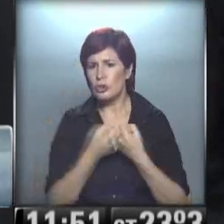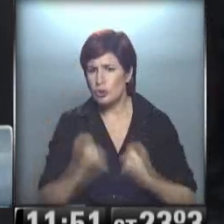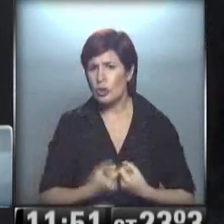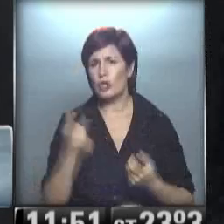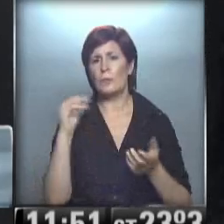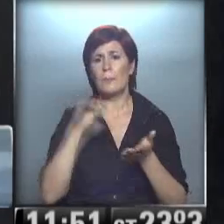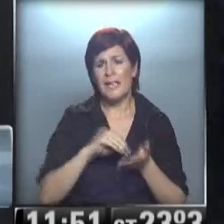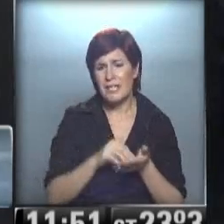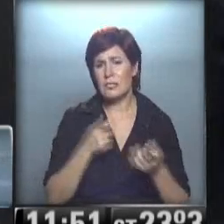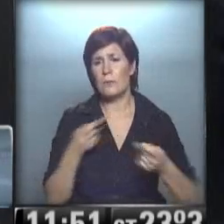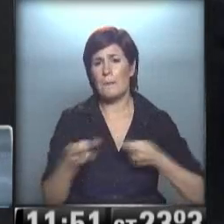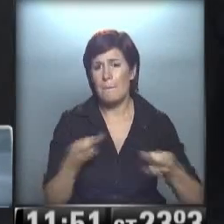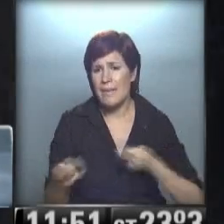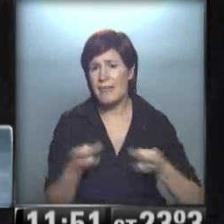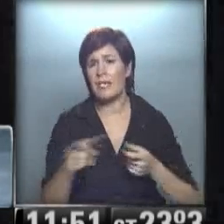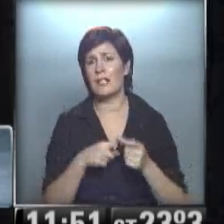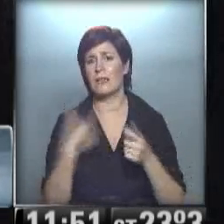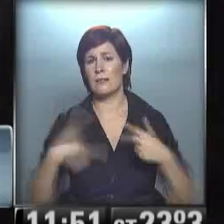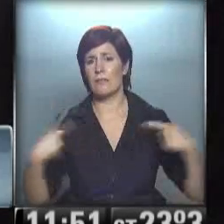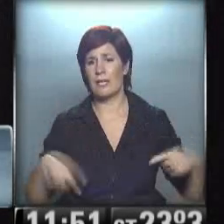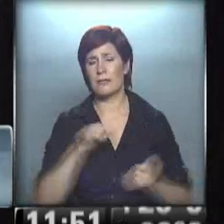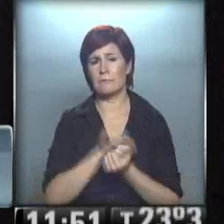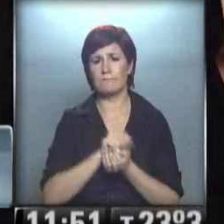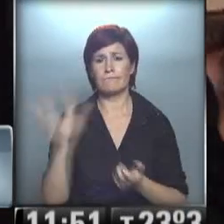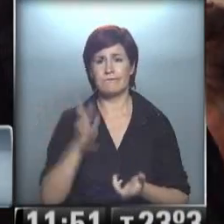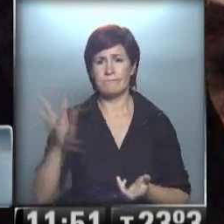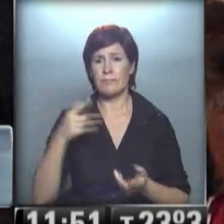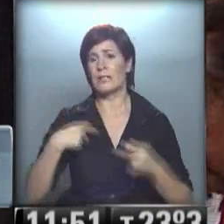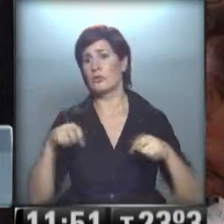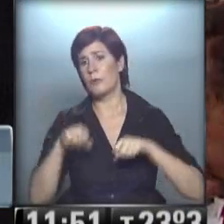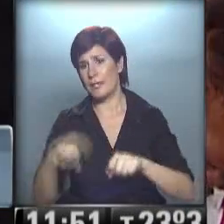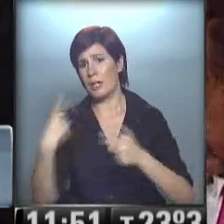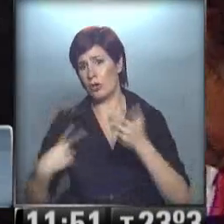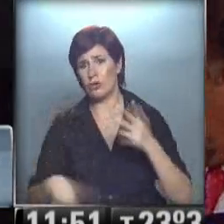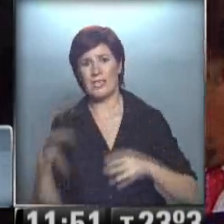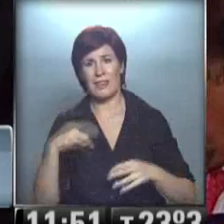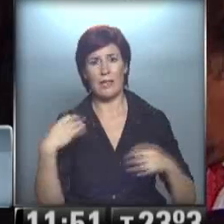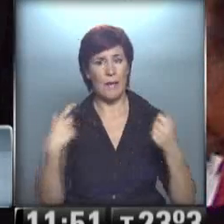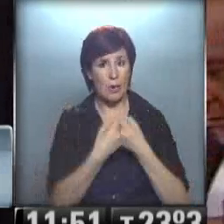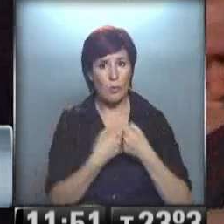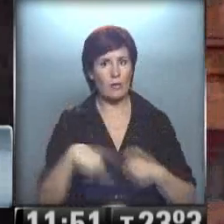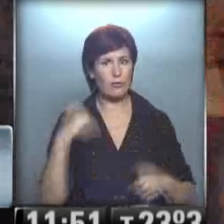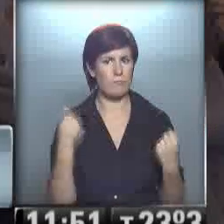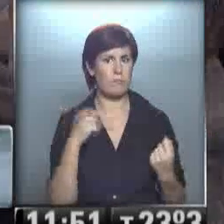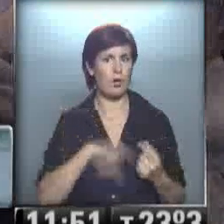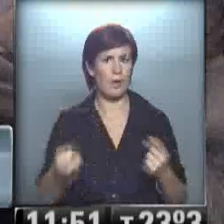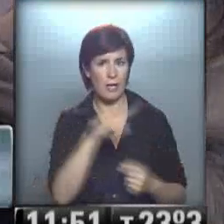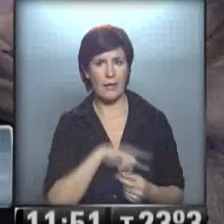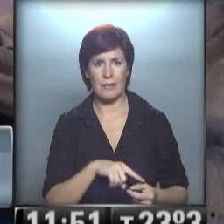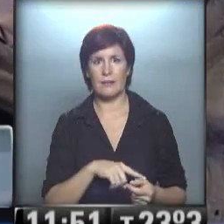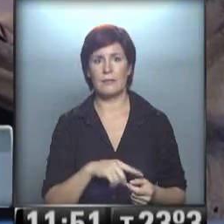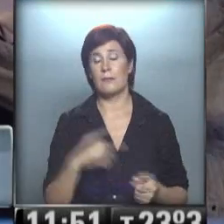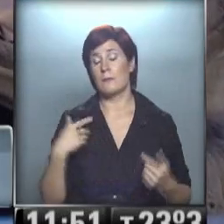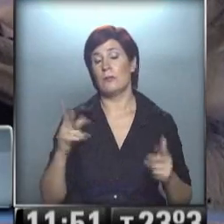por determinados actores que tienen, que son grandes actores económicos, pero como tales tienen gran poder político. Y yo